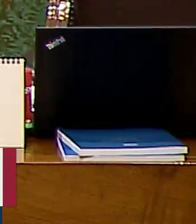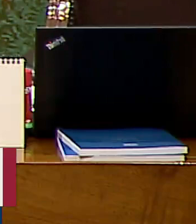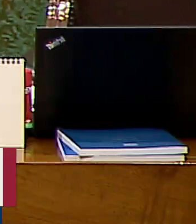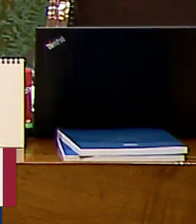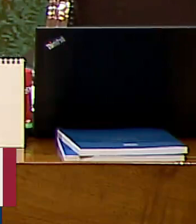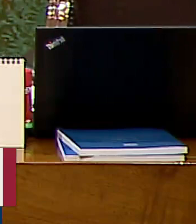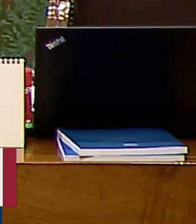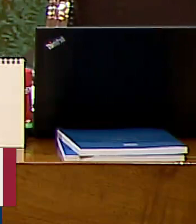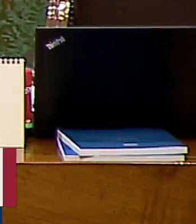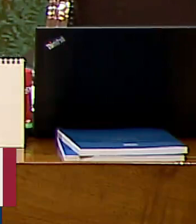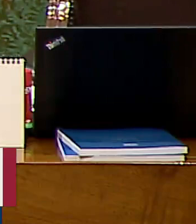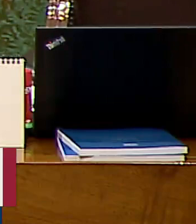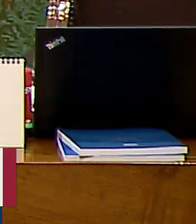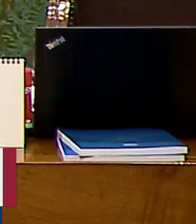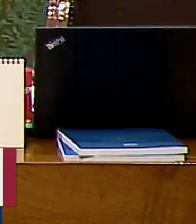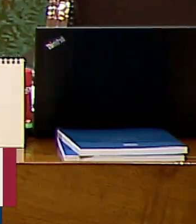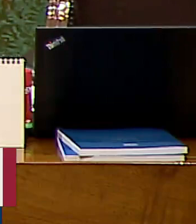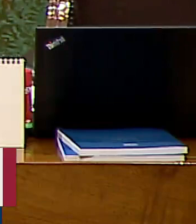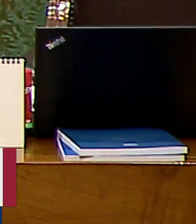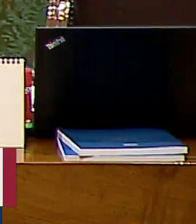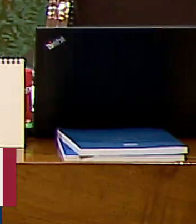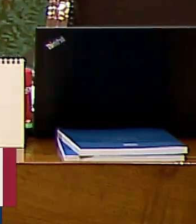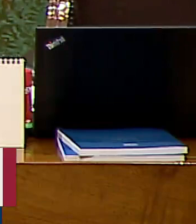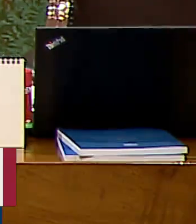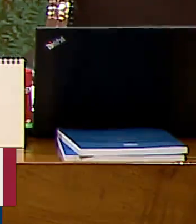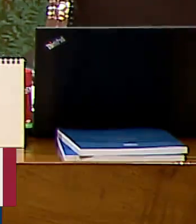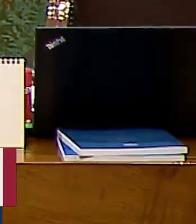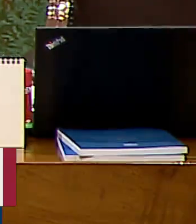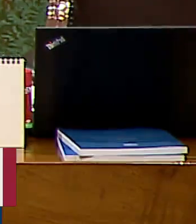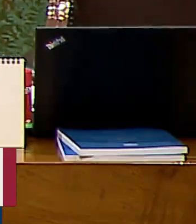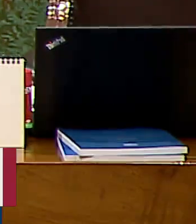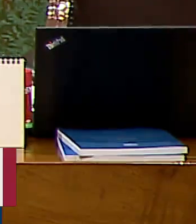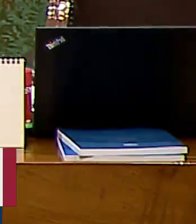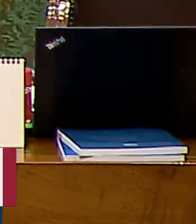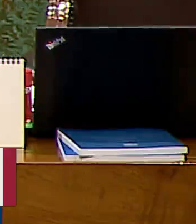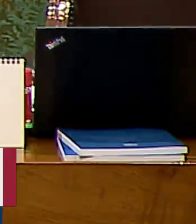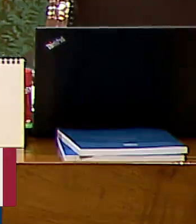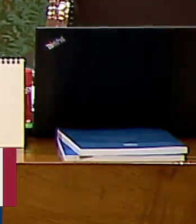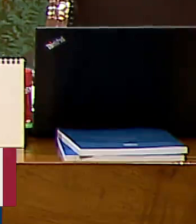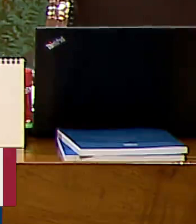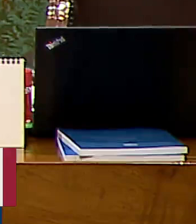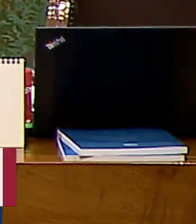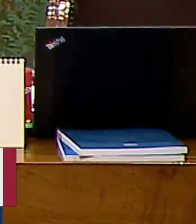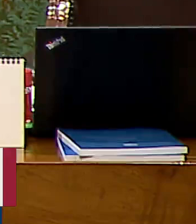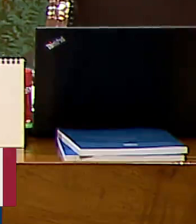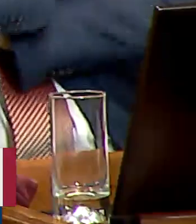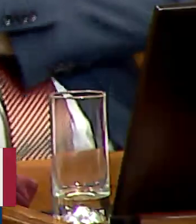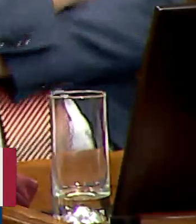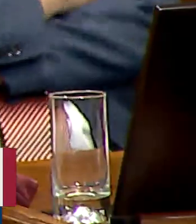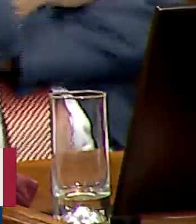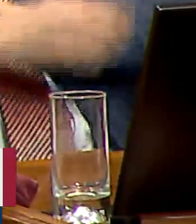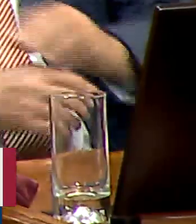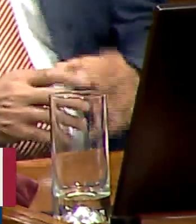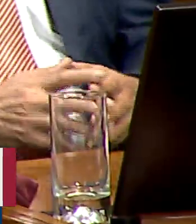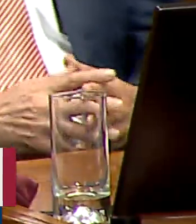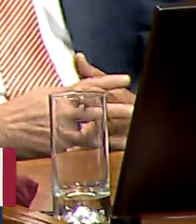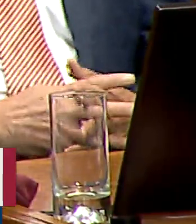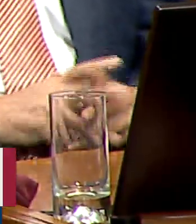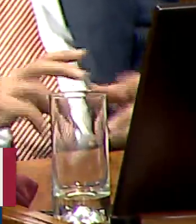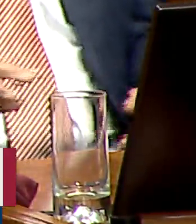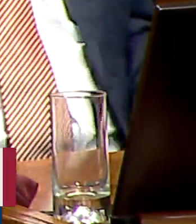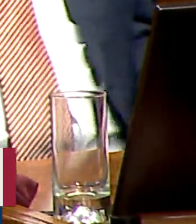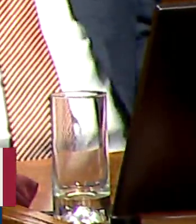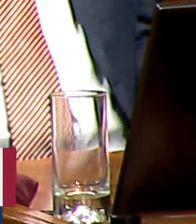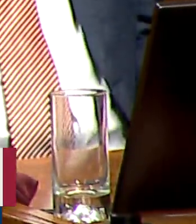honorable diputado don Ricardo Celis Araya. Muchas gracias, presidente. Por su intermedio, saludar al ministro de